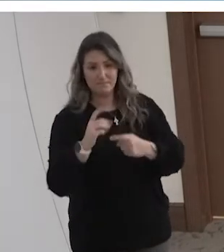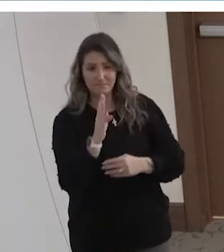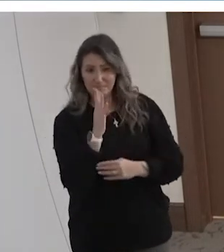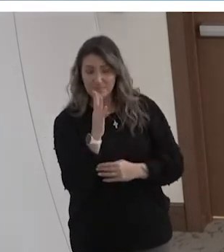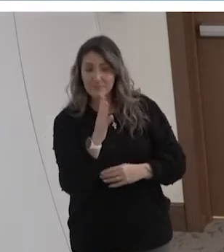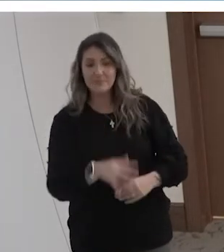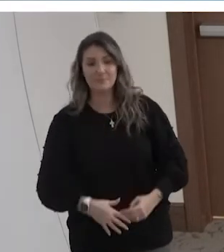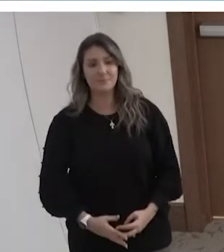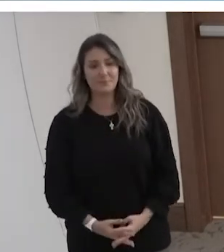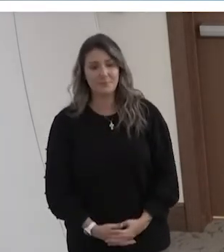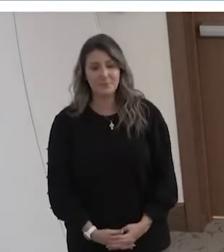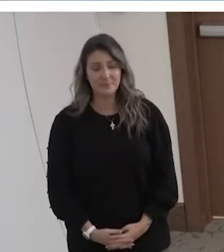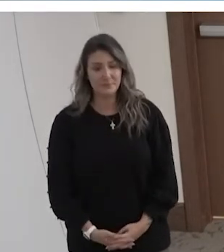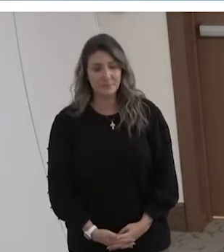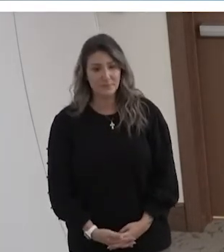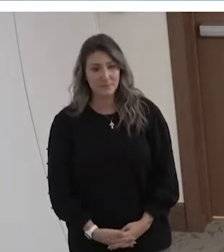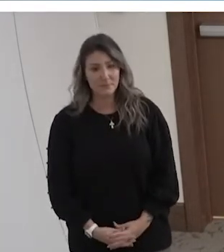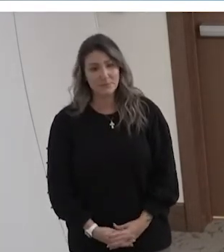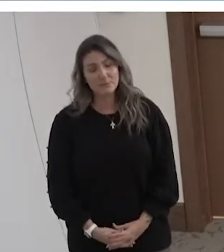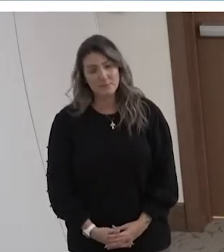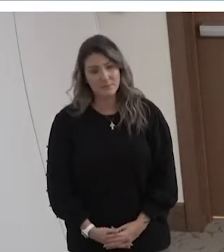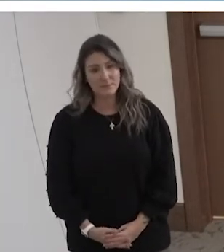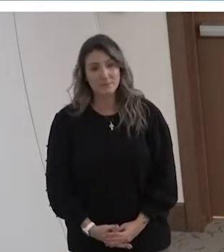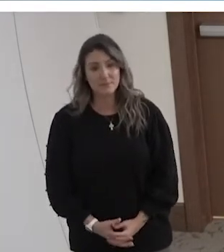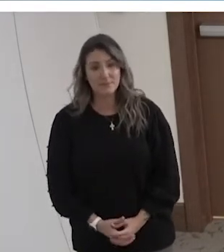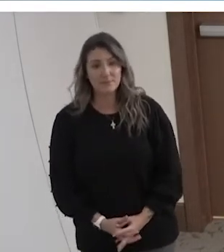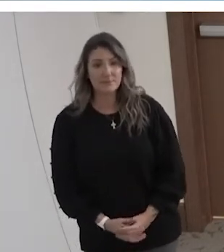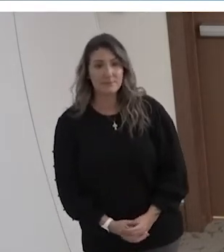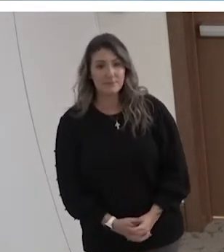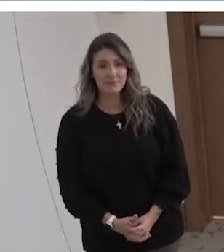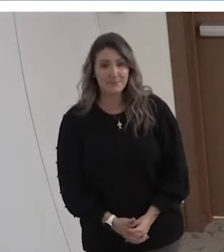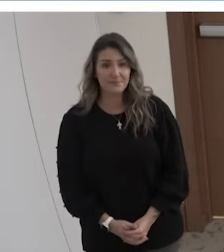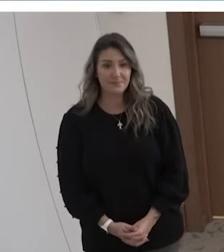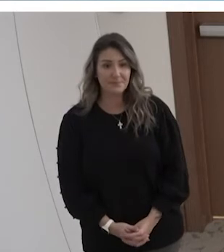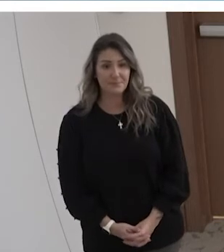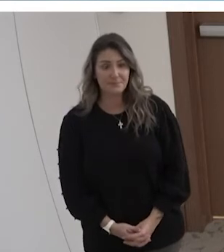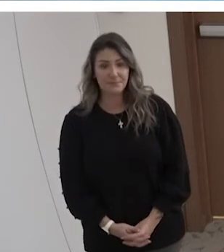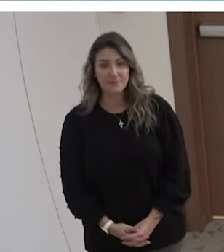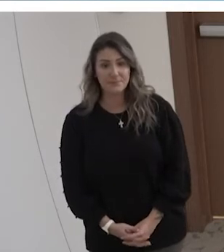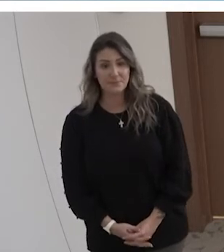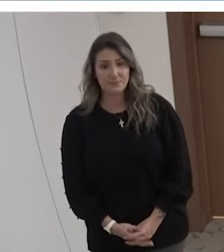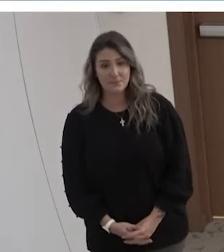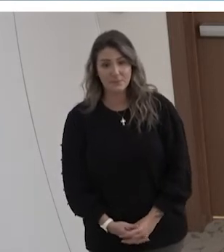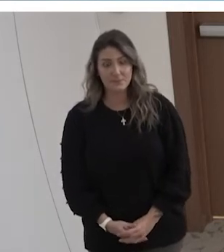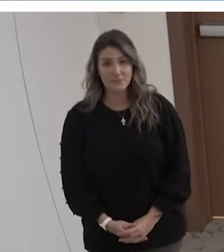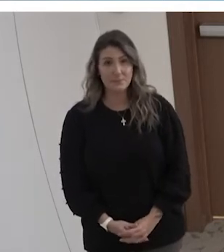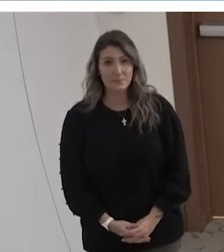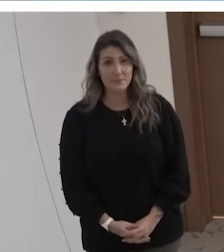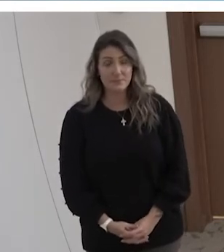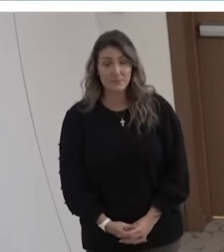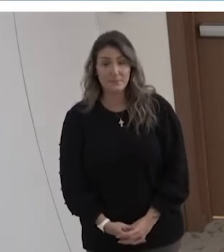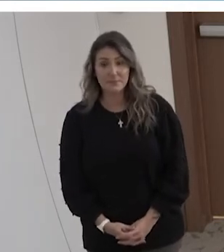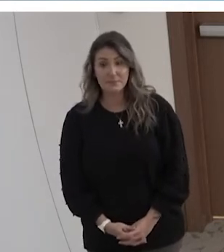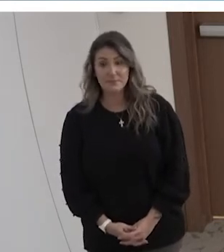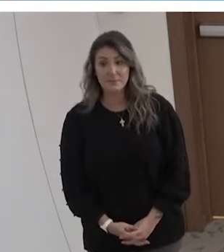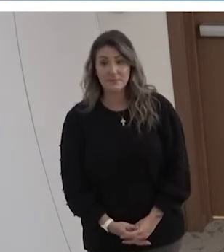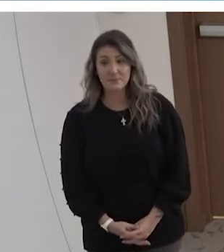Cuando uno se vacuna, sus riesgos de ser hospitalizados bajan. Entonces,